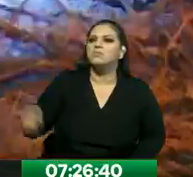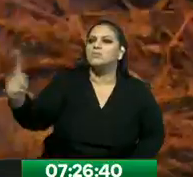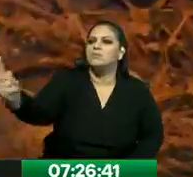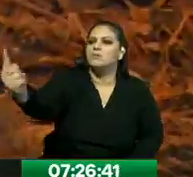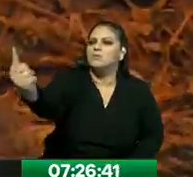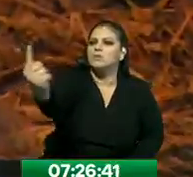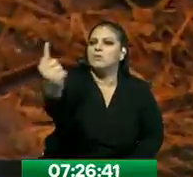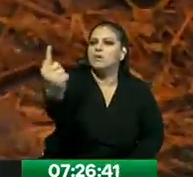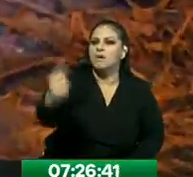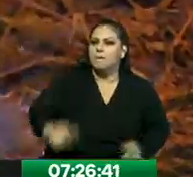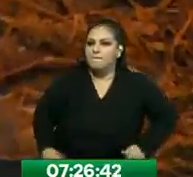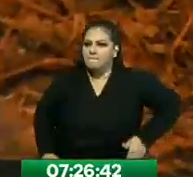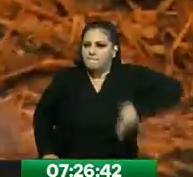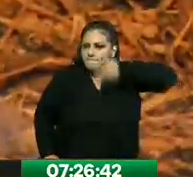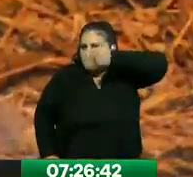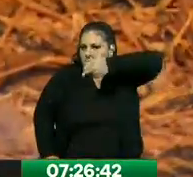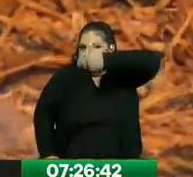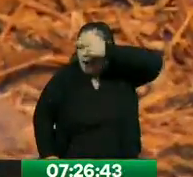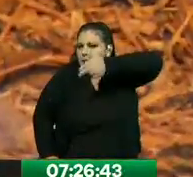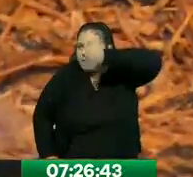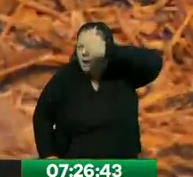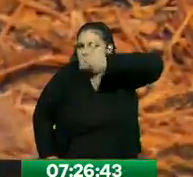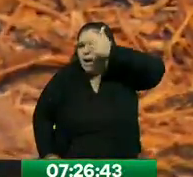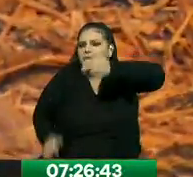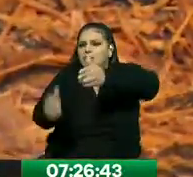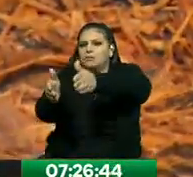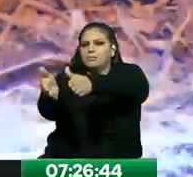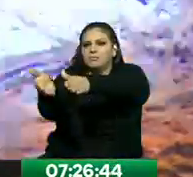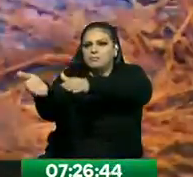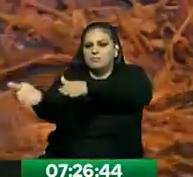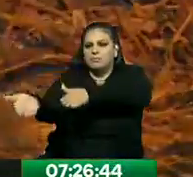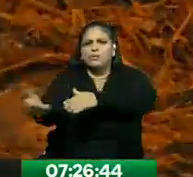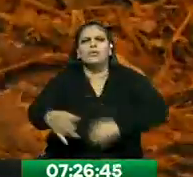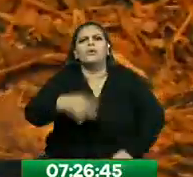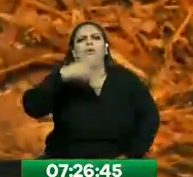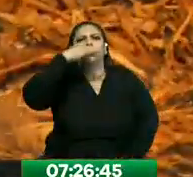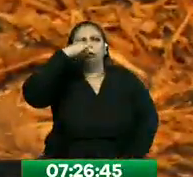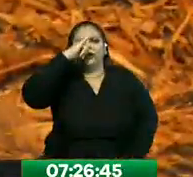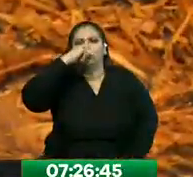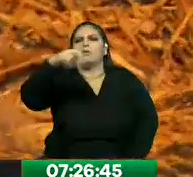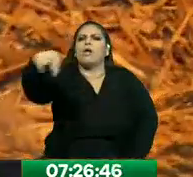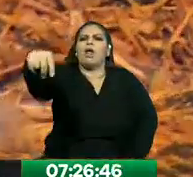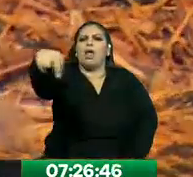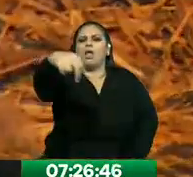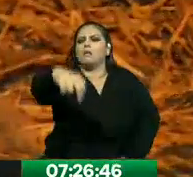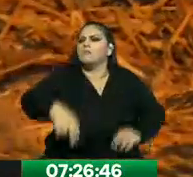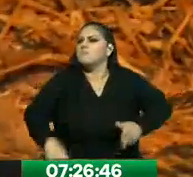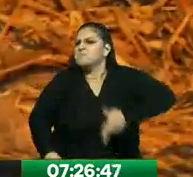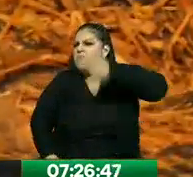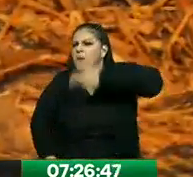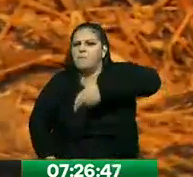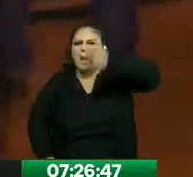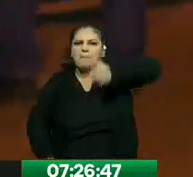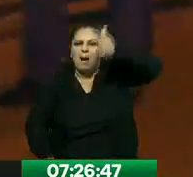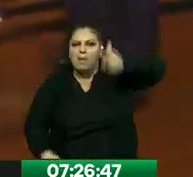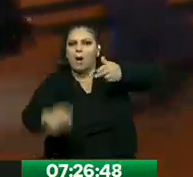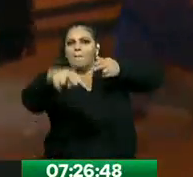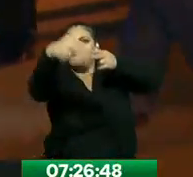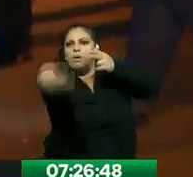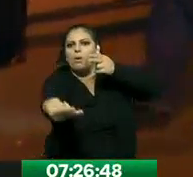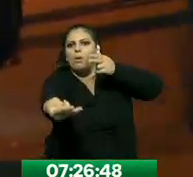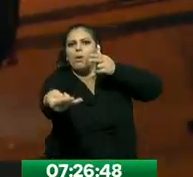disparos se escucharon? Varios. ¿Cuántos son varios? Más o menos, aproximadamente unos 15, 16 tiros.